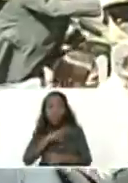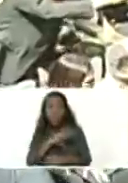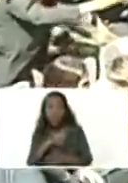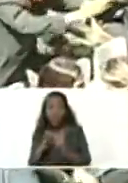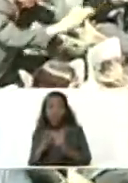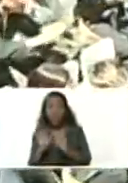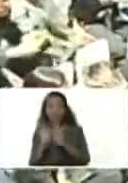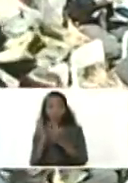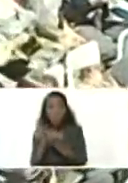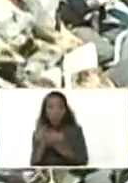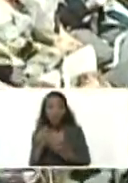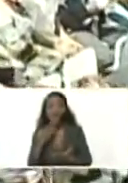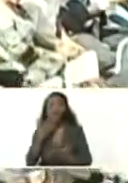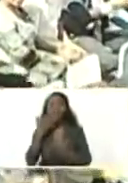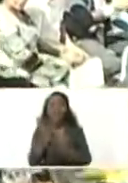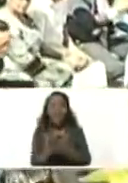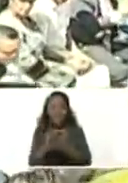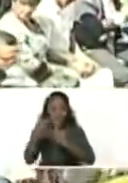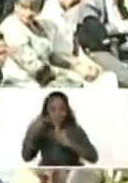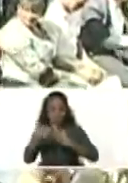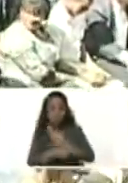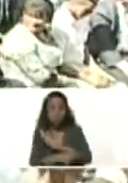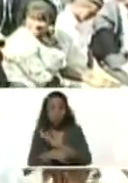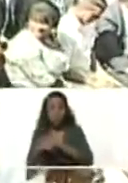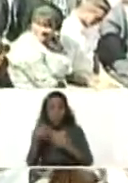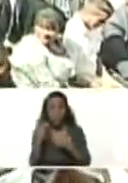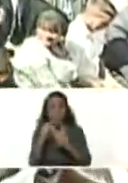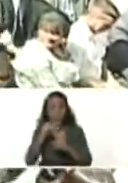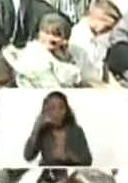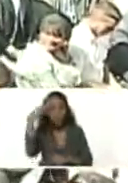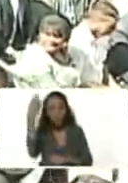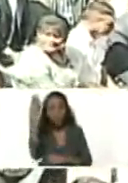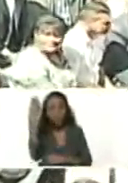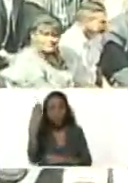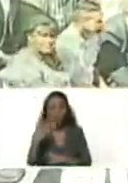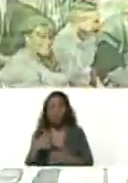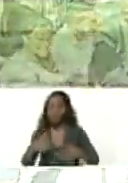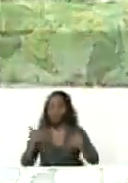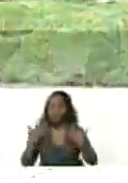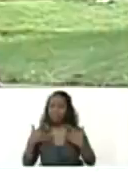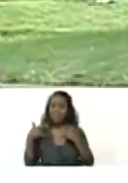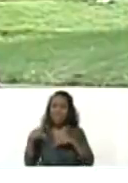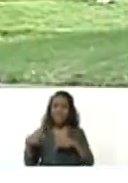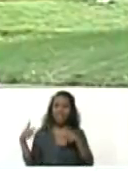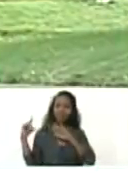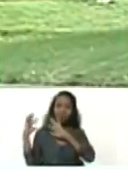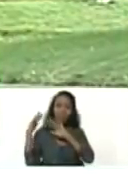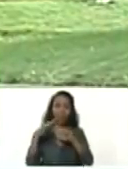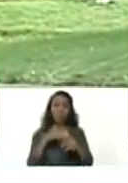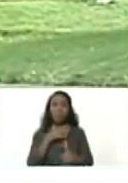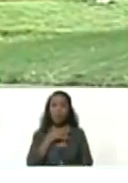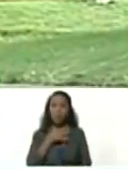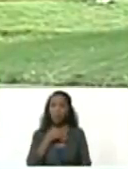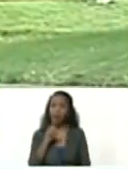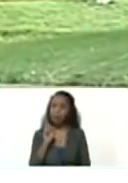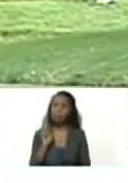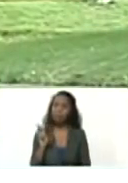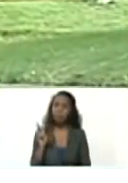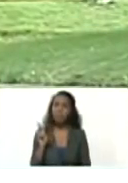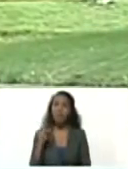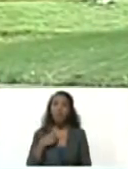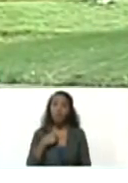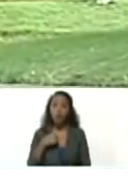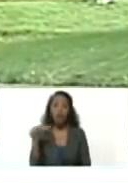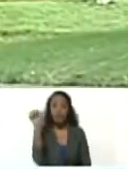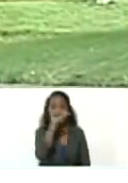Les agradezco profundamente. Me alegra mucho este encuentro. Tenía varias semanas